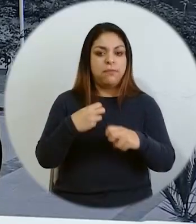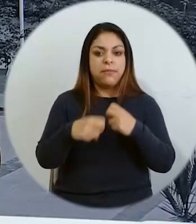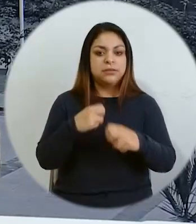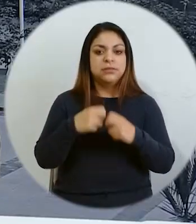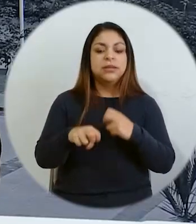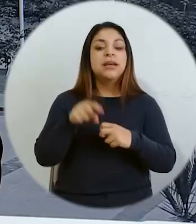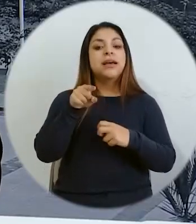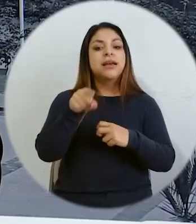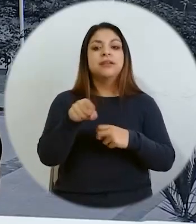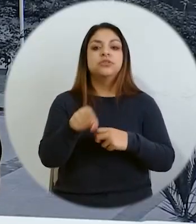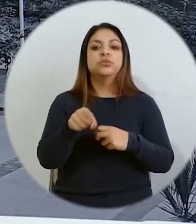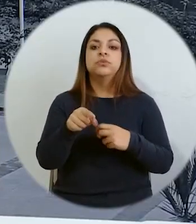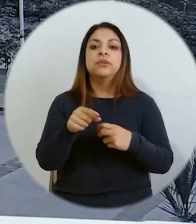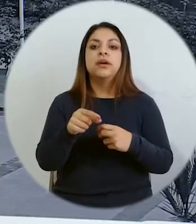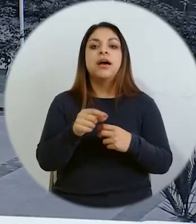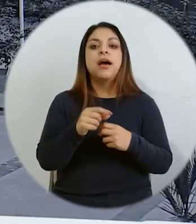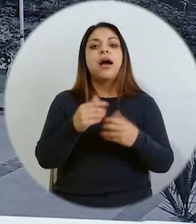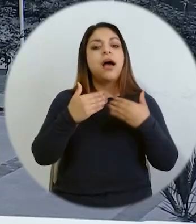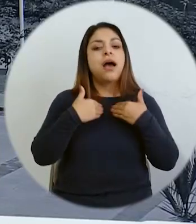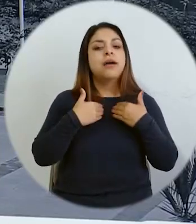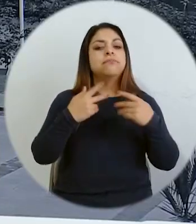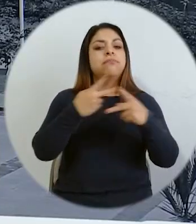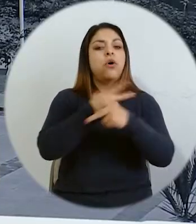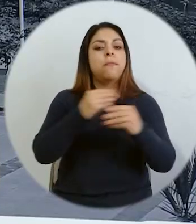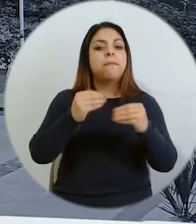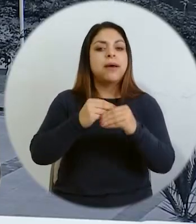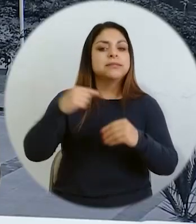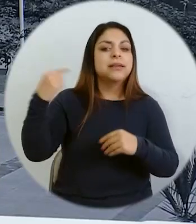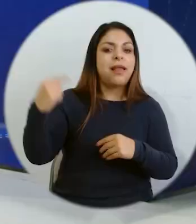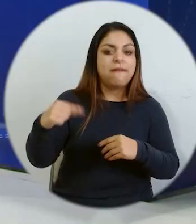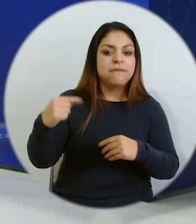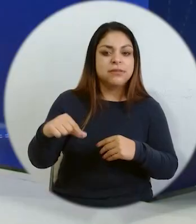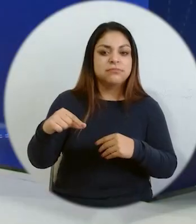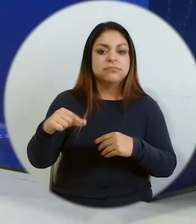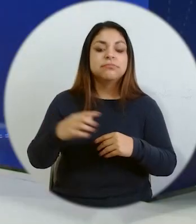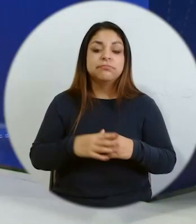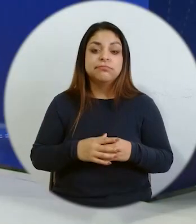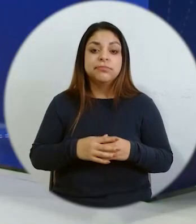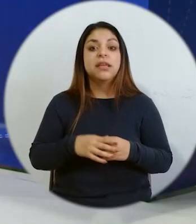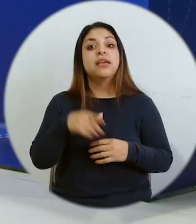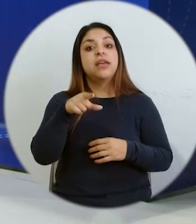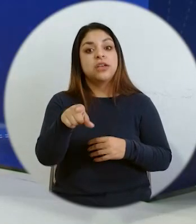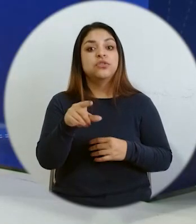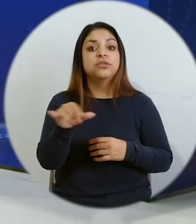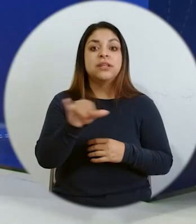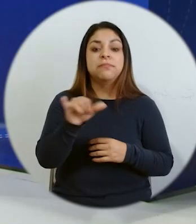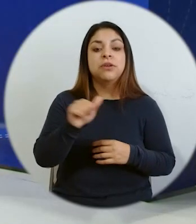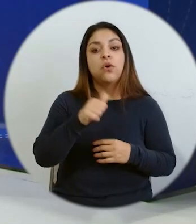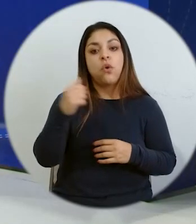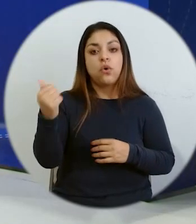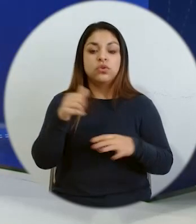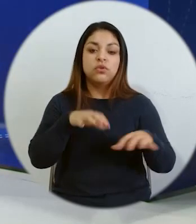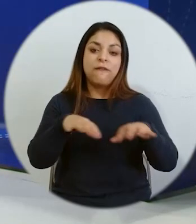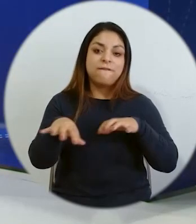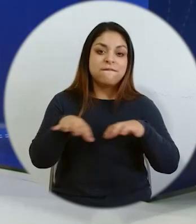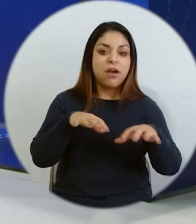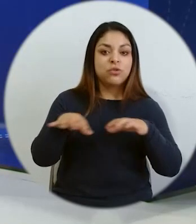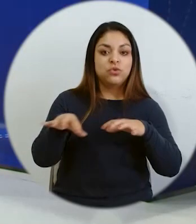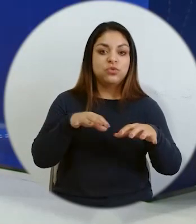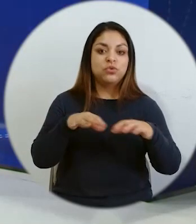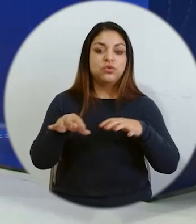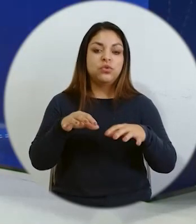si fuera que los resolviera, ¿verdad?, lo que hace es hacerlos más graves. Y a esto se suma otro factor, ¿verdad?,